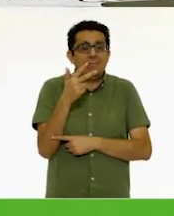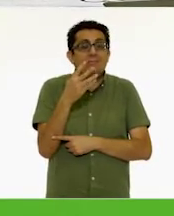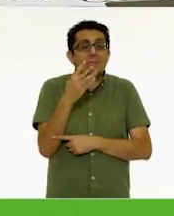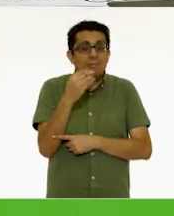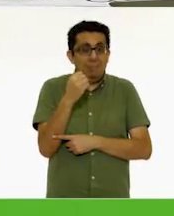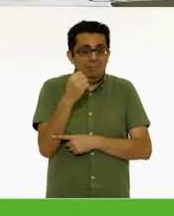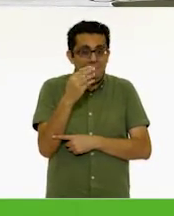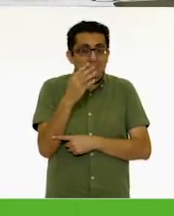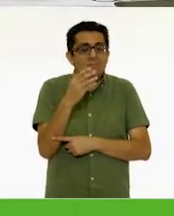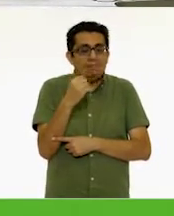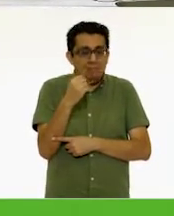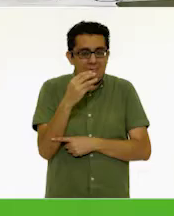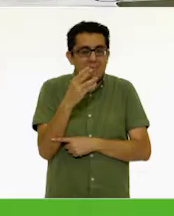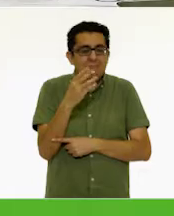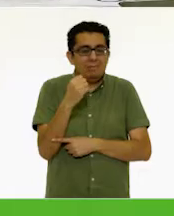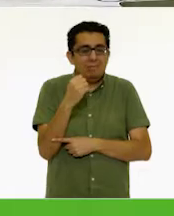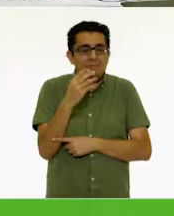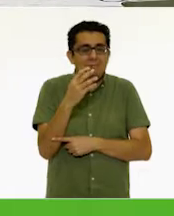nueve,